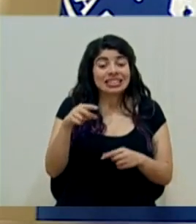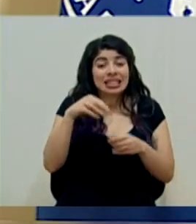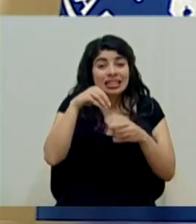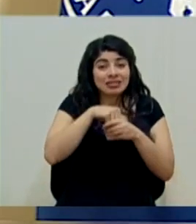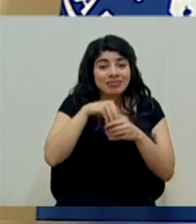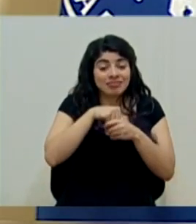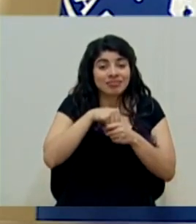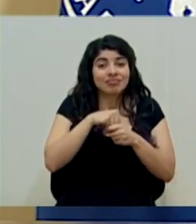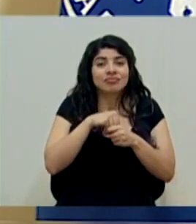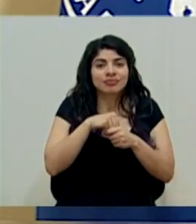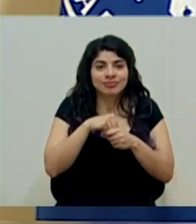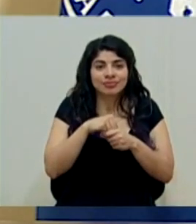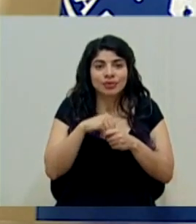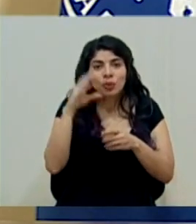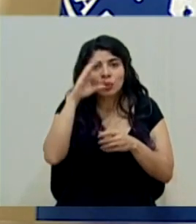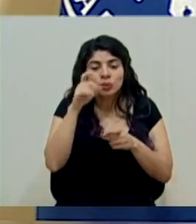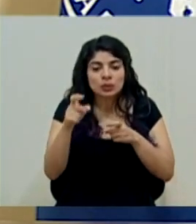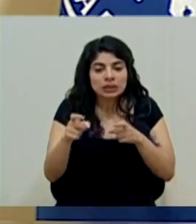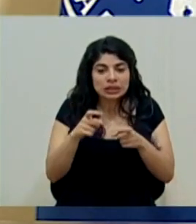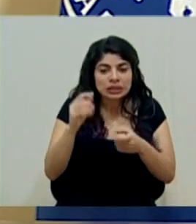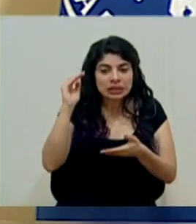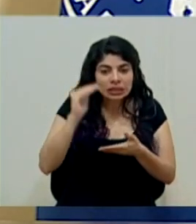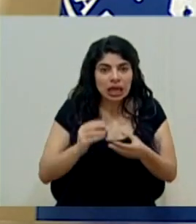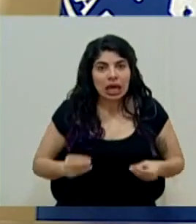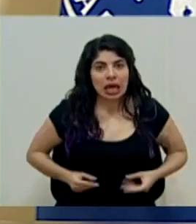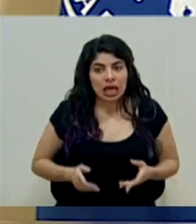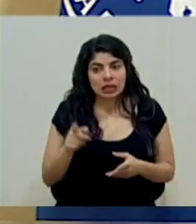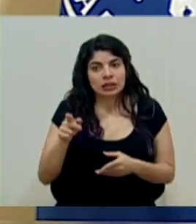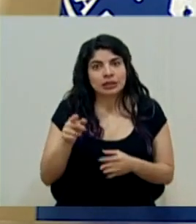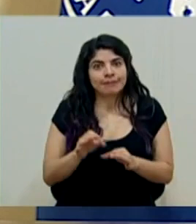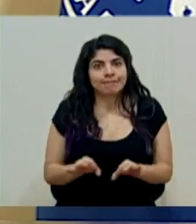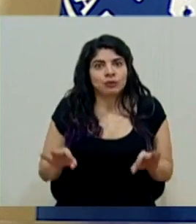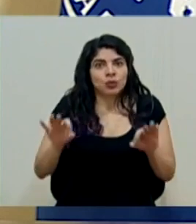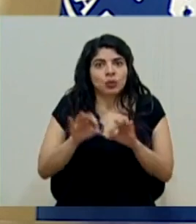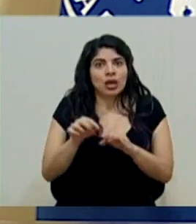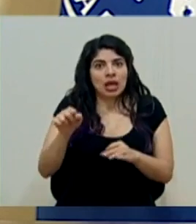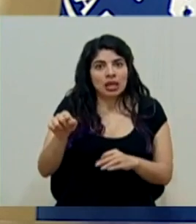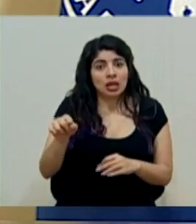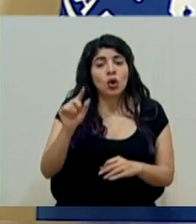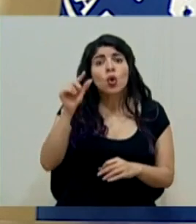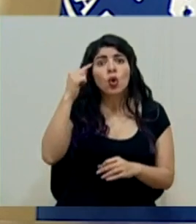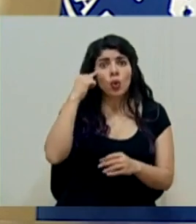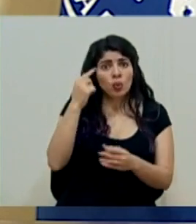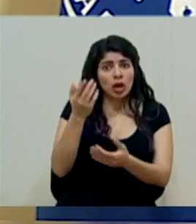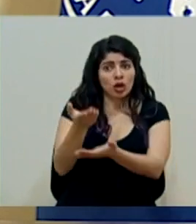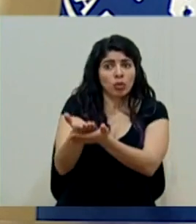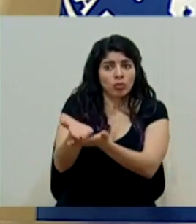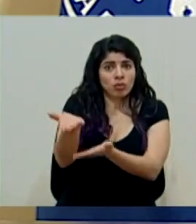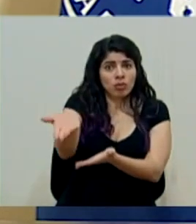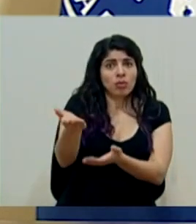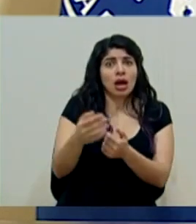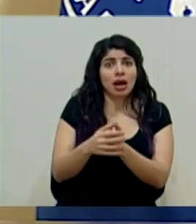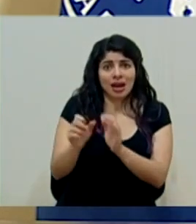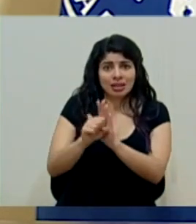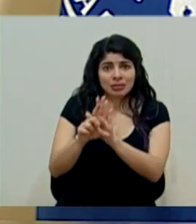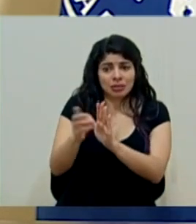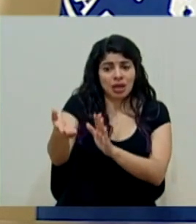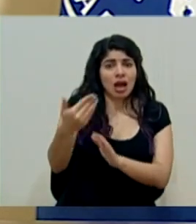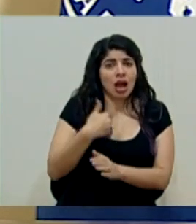de eficiencia y reducción del gasto más relevantes, y el gobierno lo ha puesto ahí, está